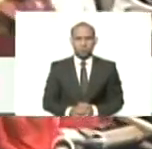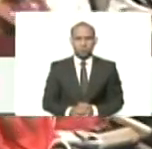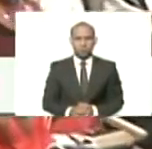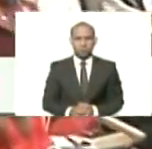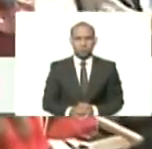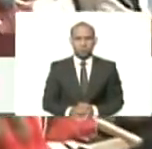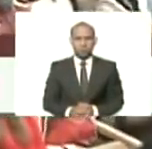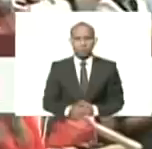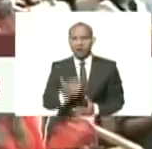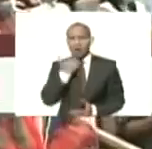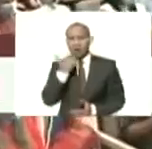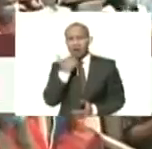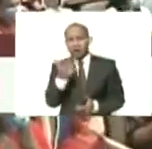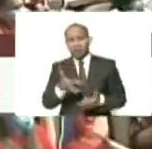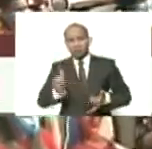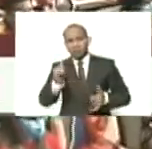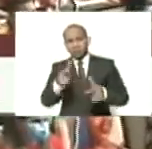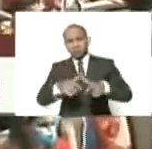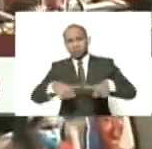Si